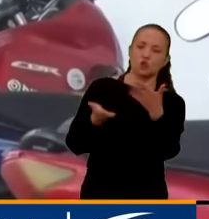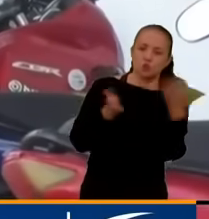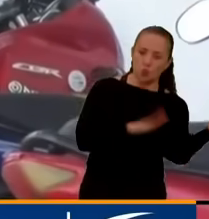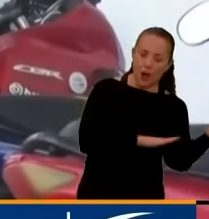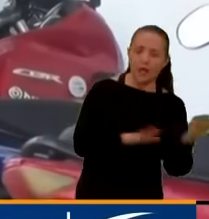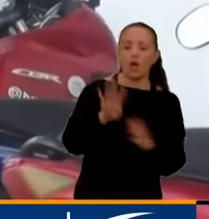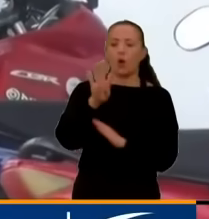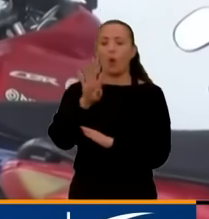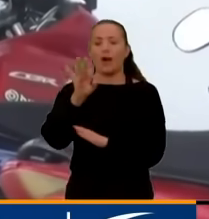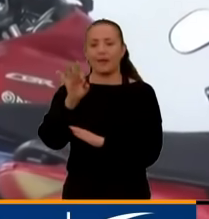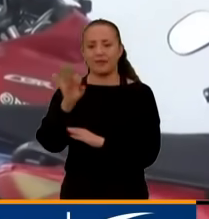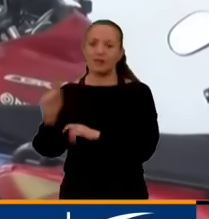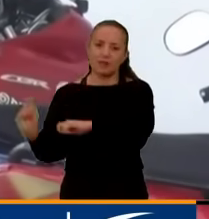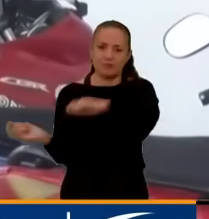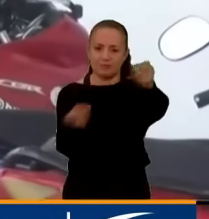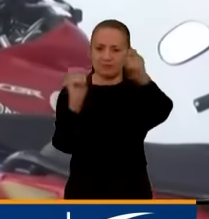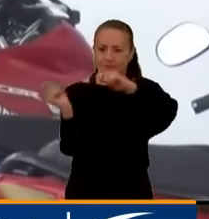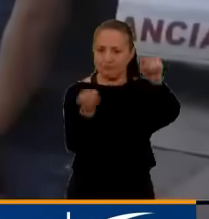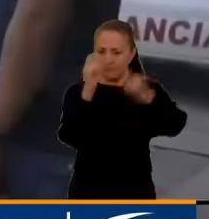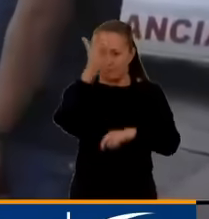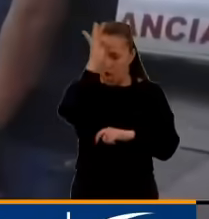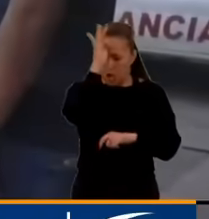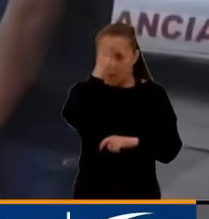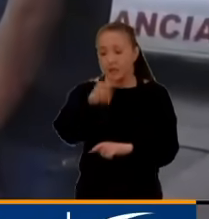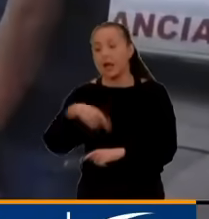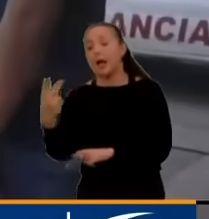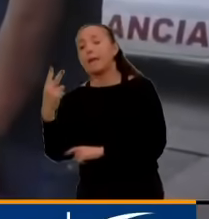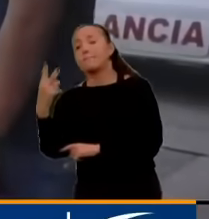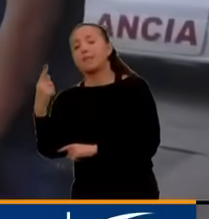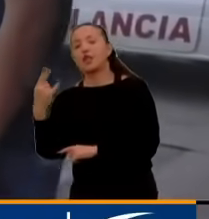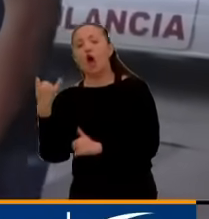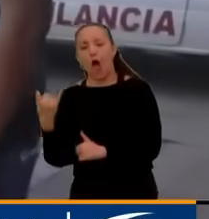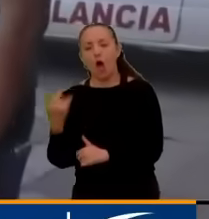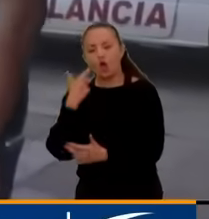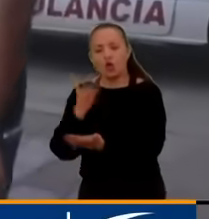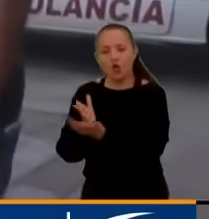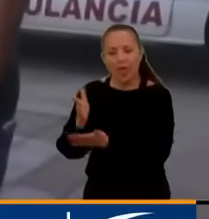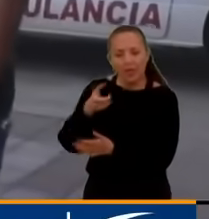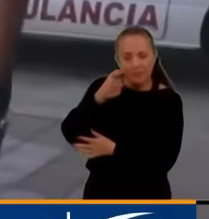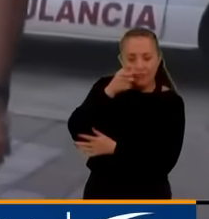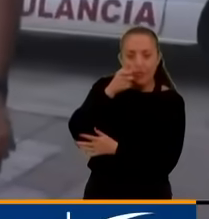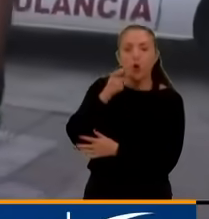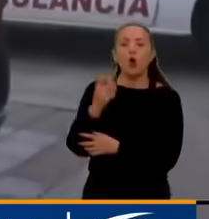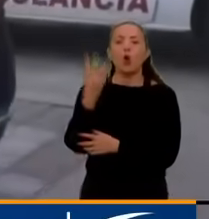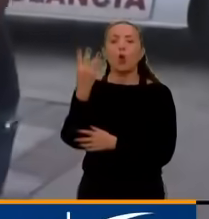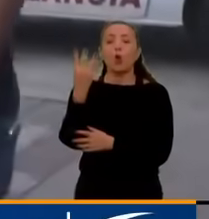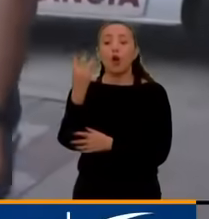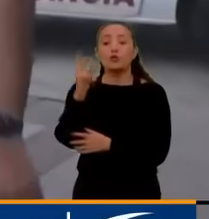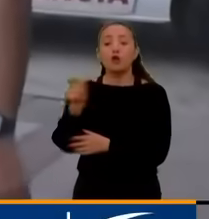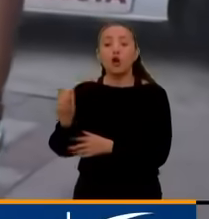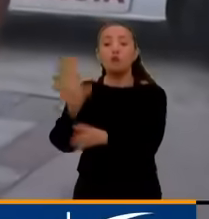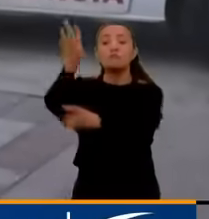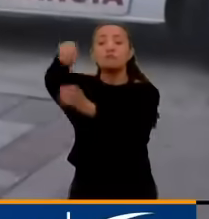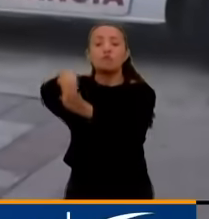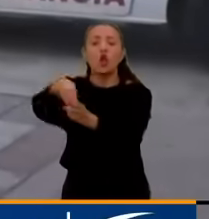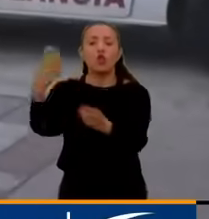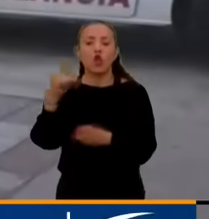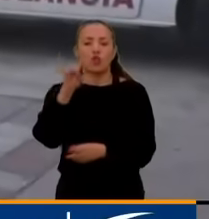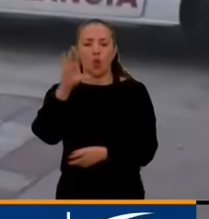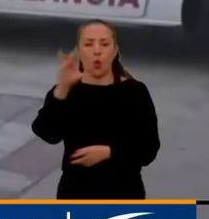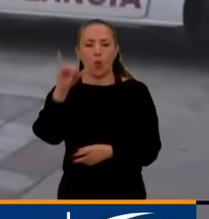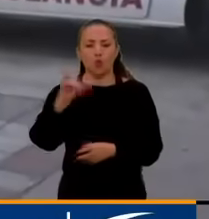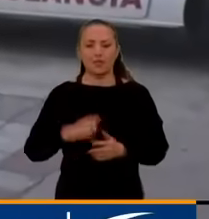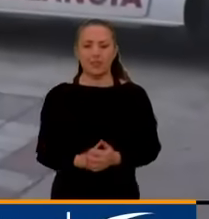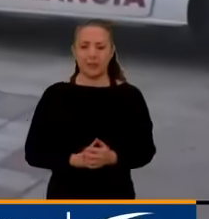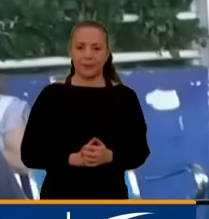fueron atendidas en centros asistenciales y 21 están bajo observación, 4 en unidades de cuidados intensivos. Bueno, aquí